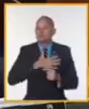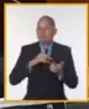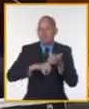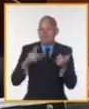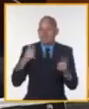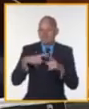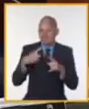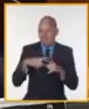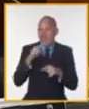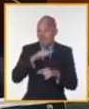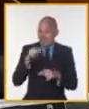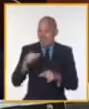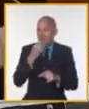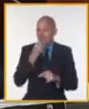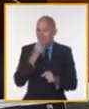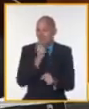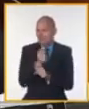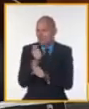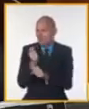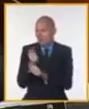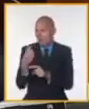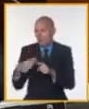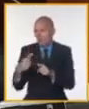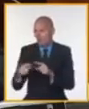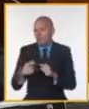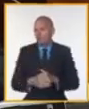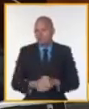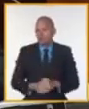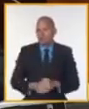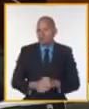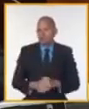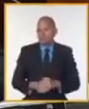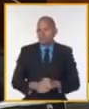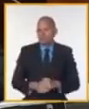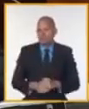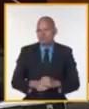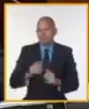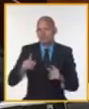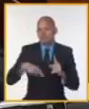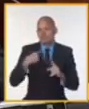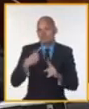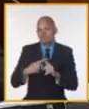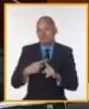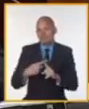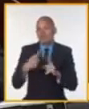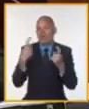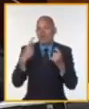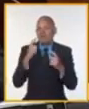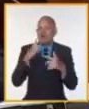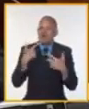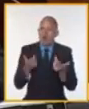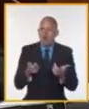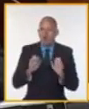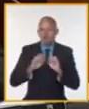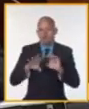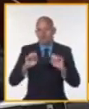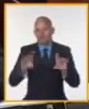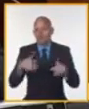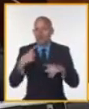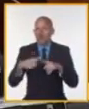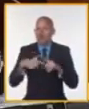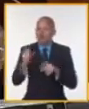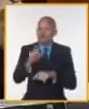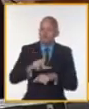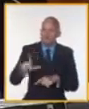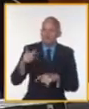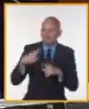todos los jóvenes que están en cada uno de los lugares, el seguimiento al tema de la comunicación social en todos sus ámbitos,